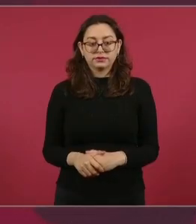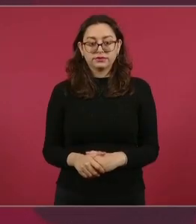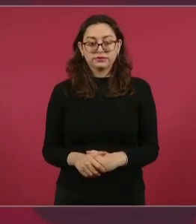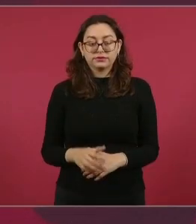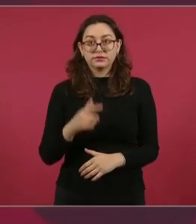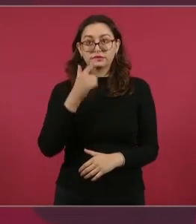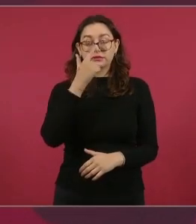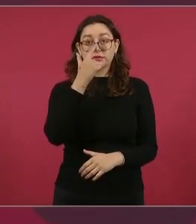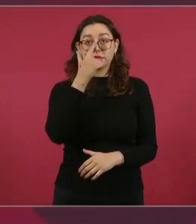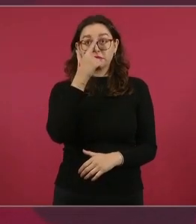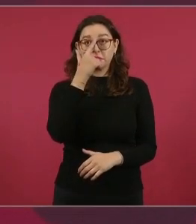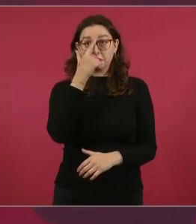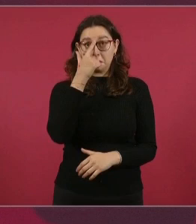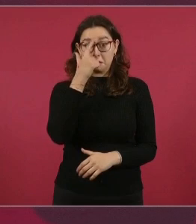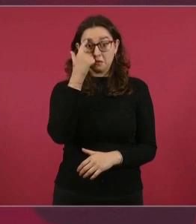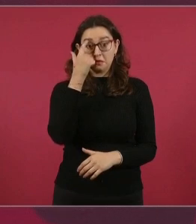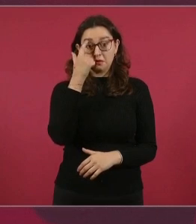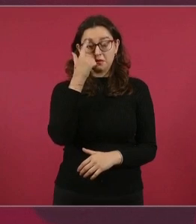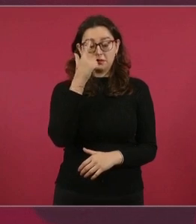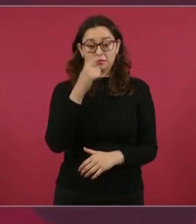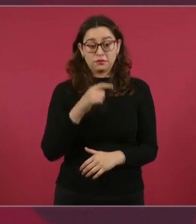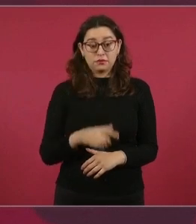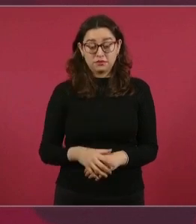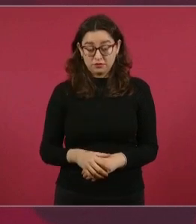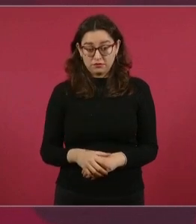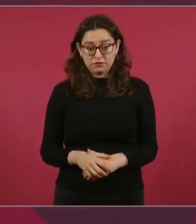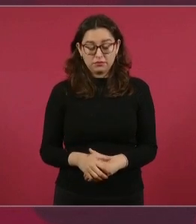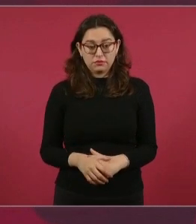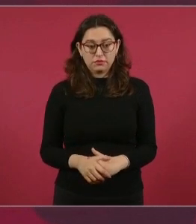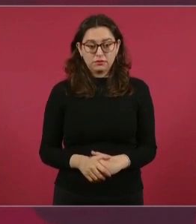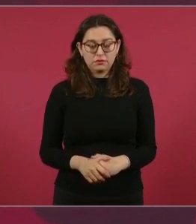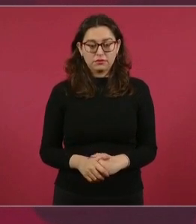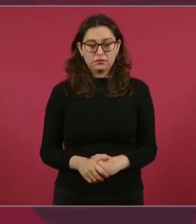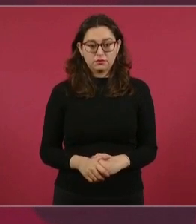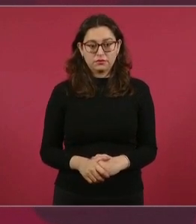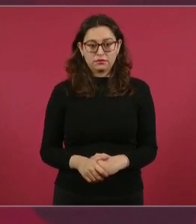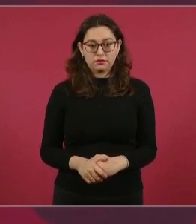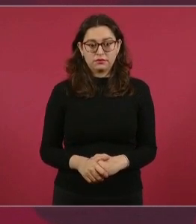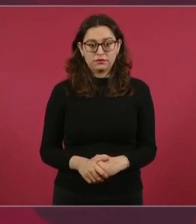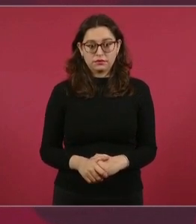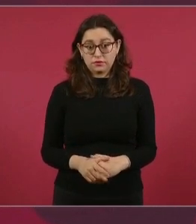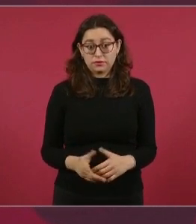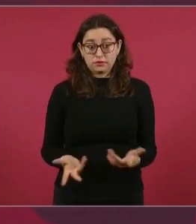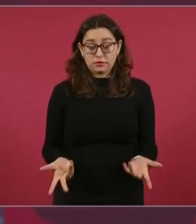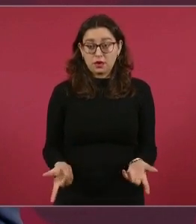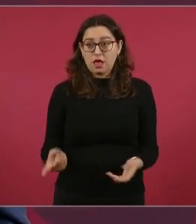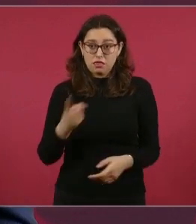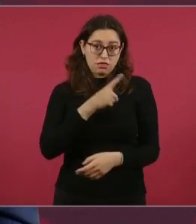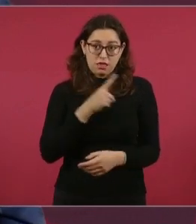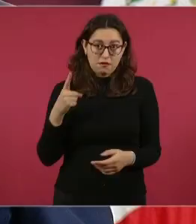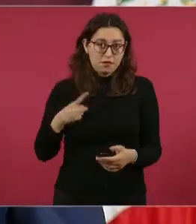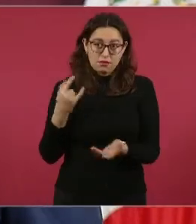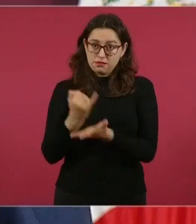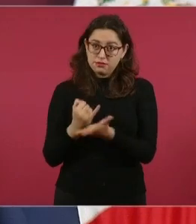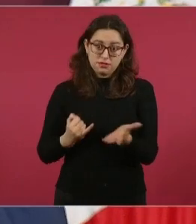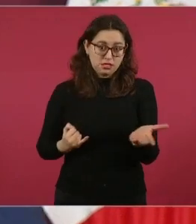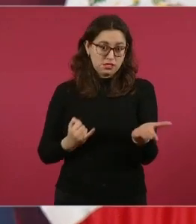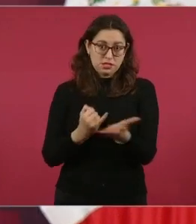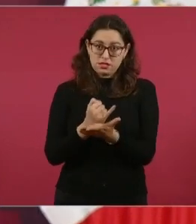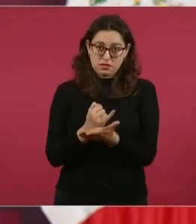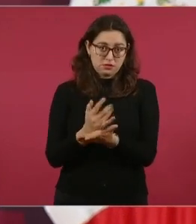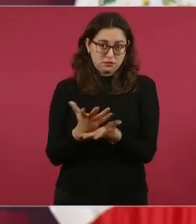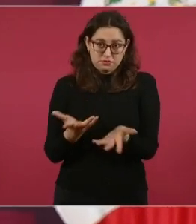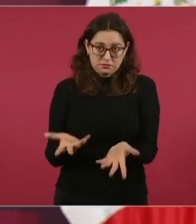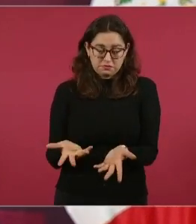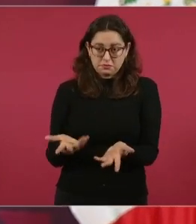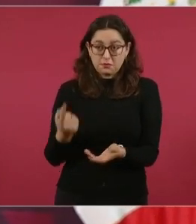de una o de otra forma ya se va a resolver, y de 11